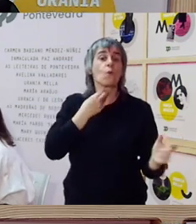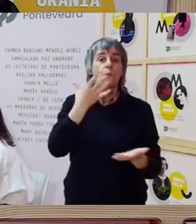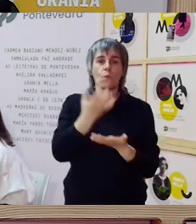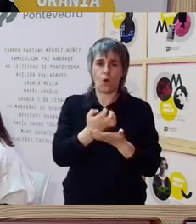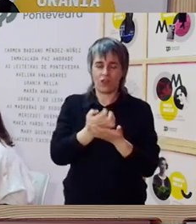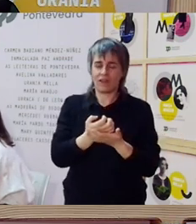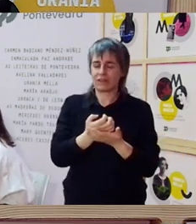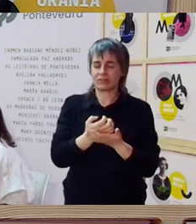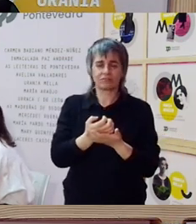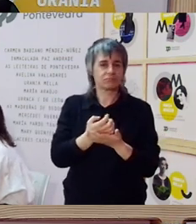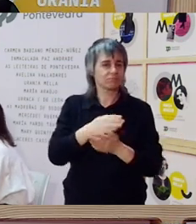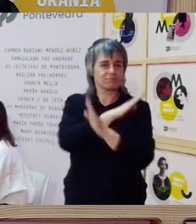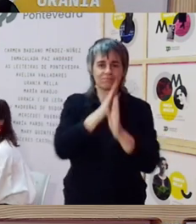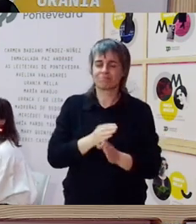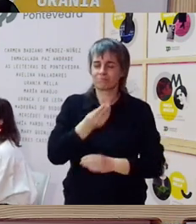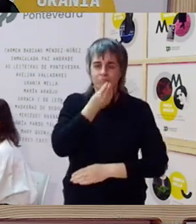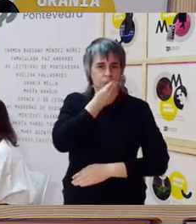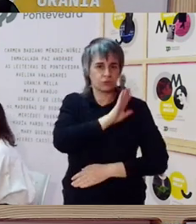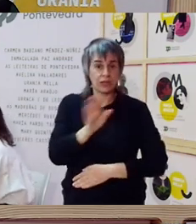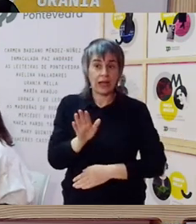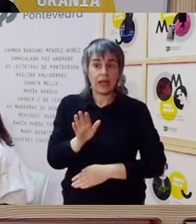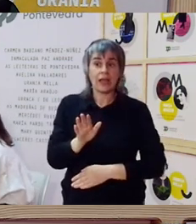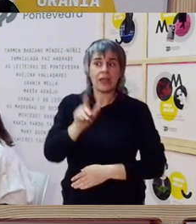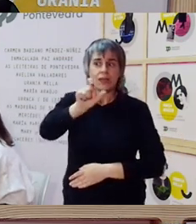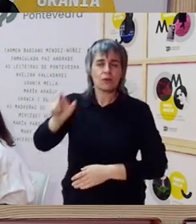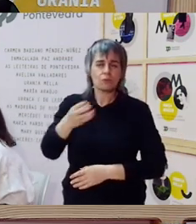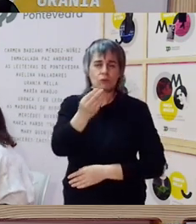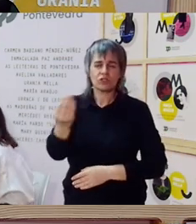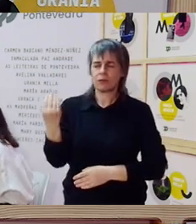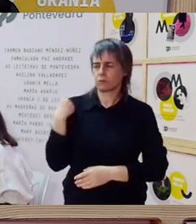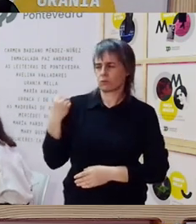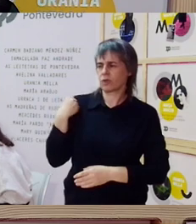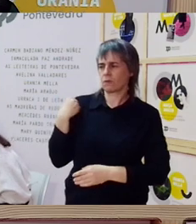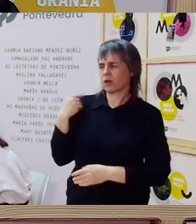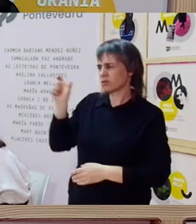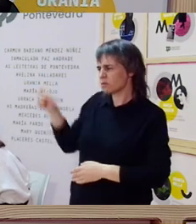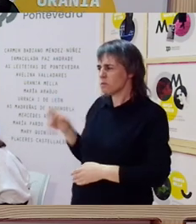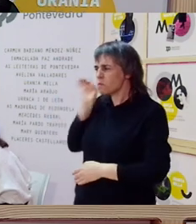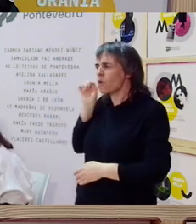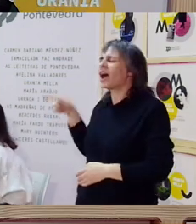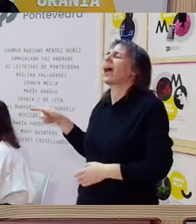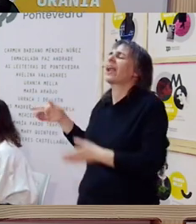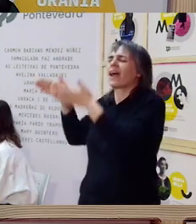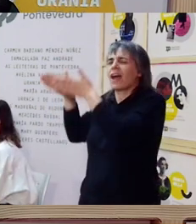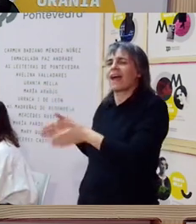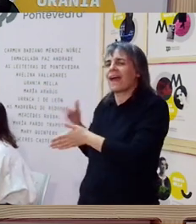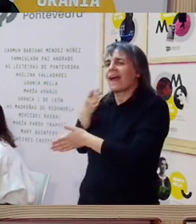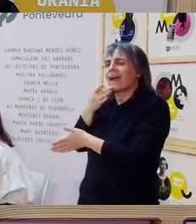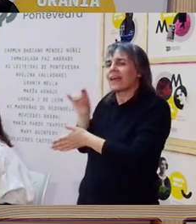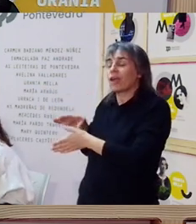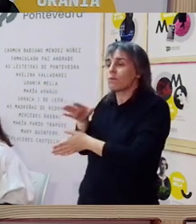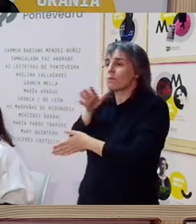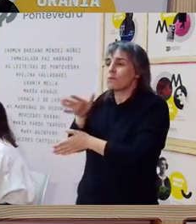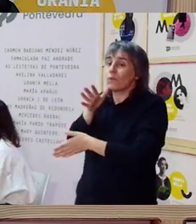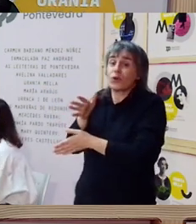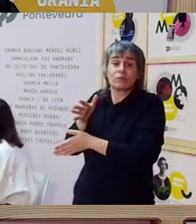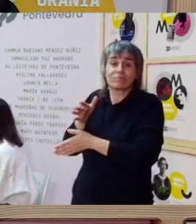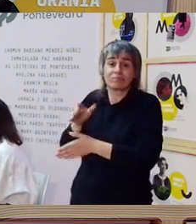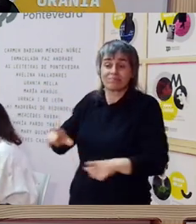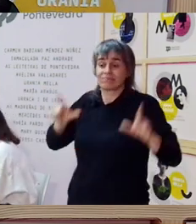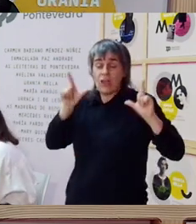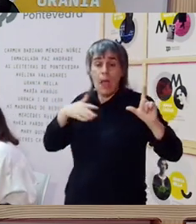xente que me preguntaba: pero onde sacaches este perfil desta muller? Non se coñece. Claro. A Placeres Castellanos.